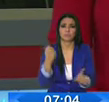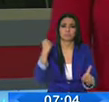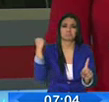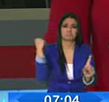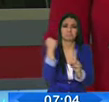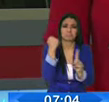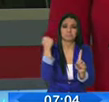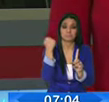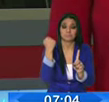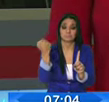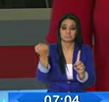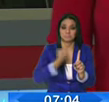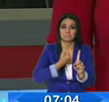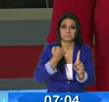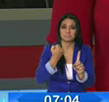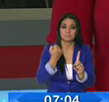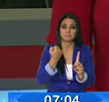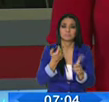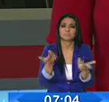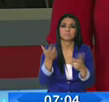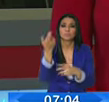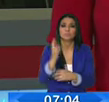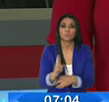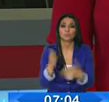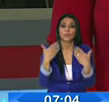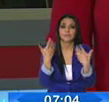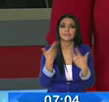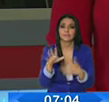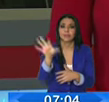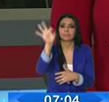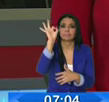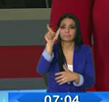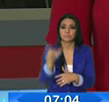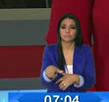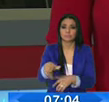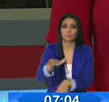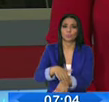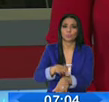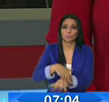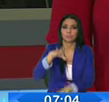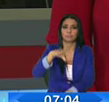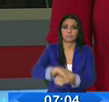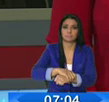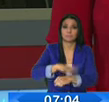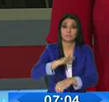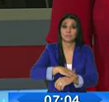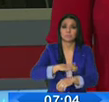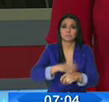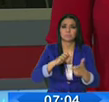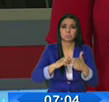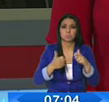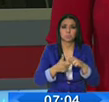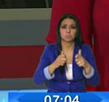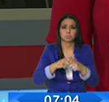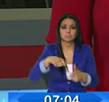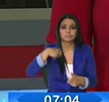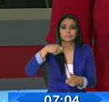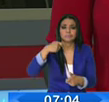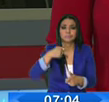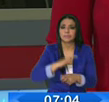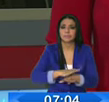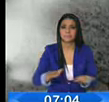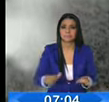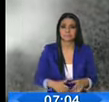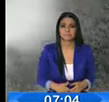en el tórax a esto ocurrió en el suroeste de guayaquil el hecho se habría originado por la disputa de un plato de comida